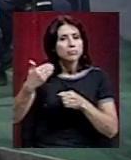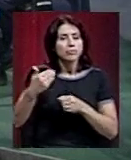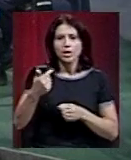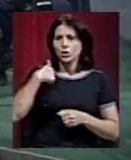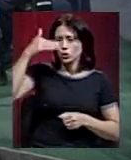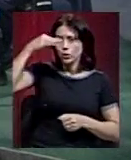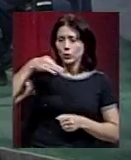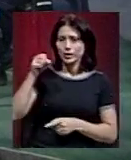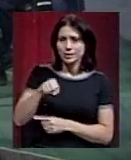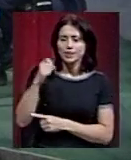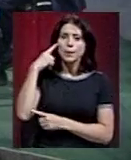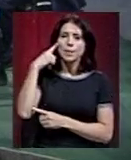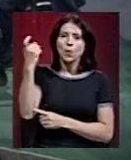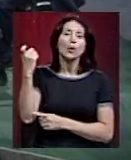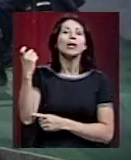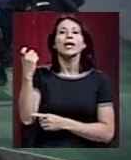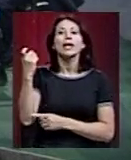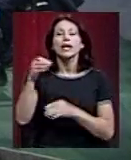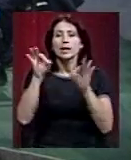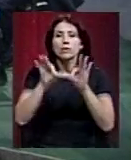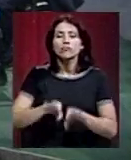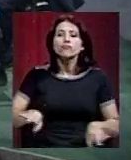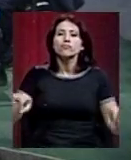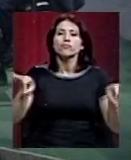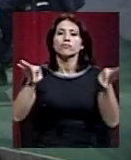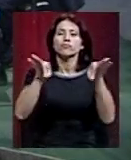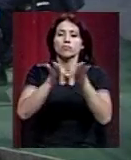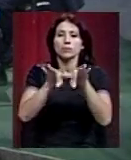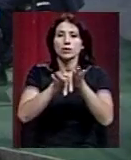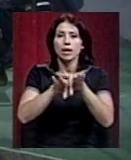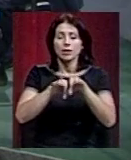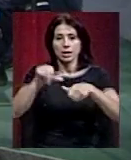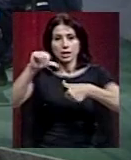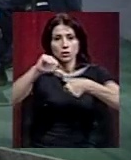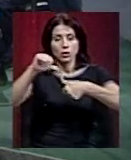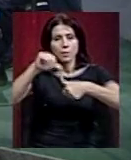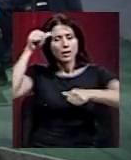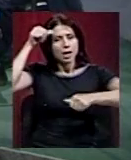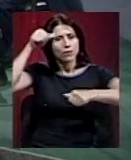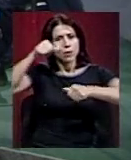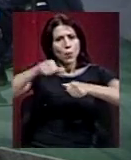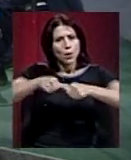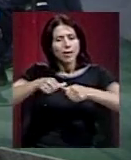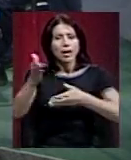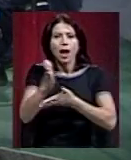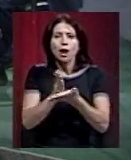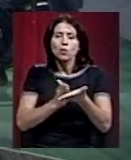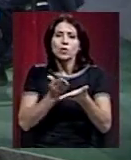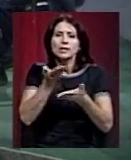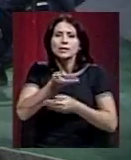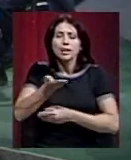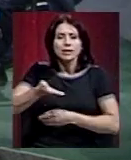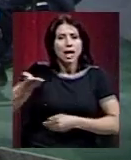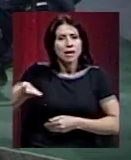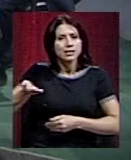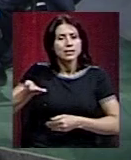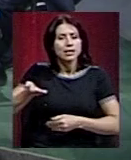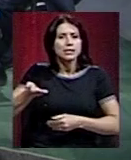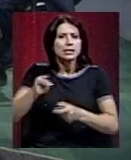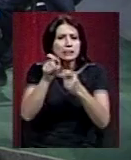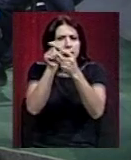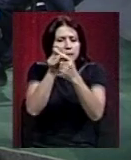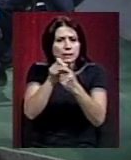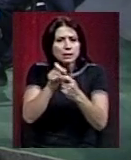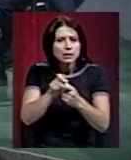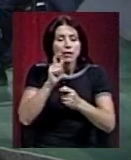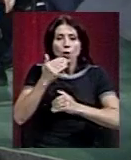sí, porque vale la pena que nuestra región recuerde algunos detalles y pormenores de un